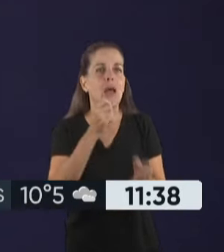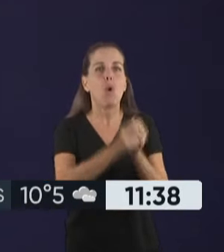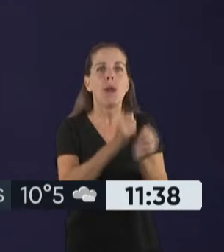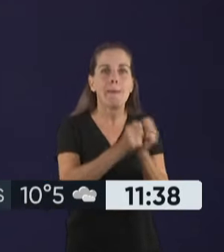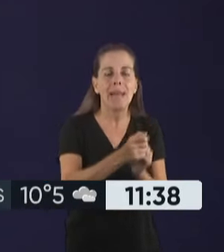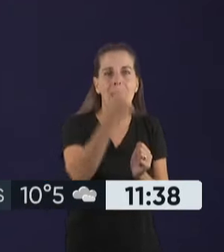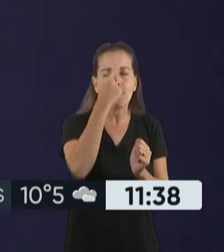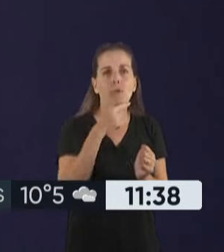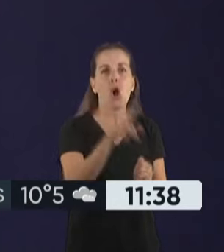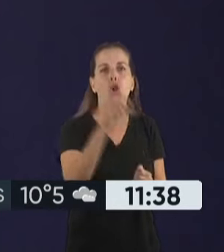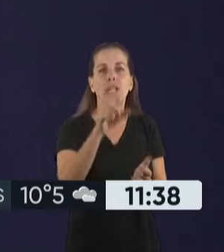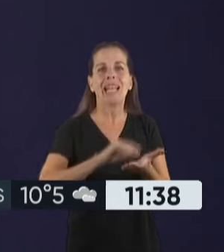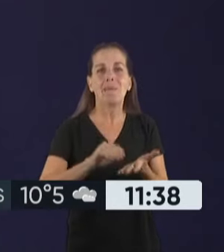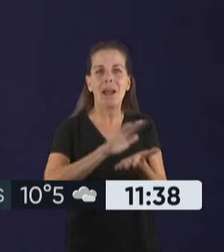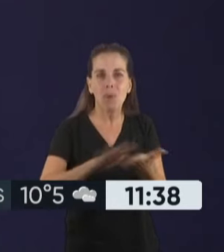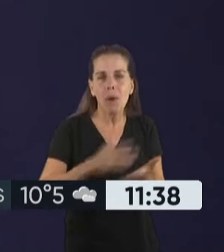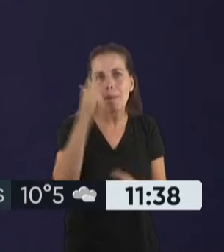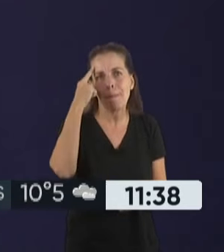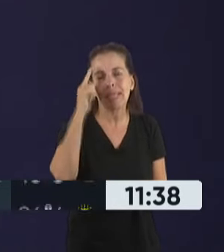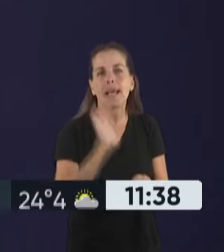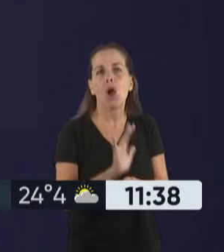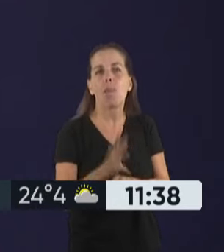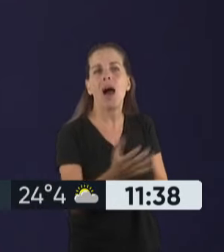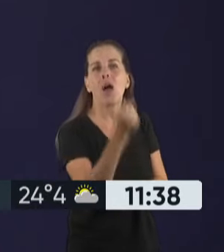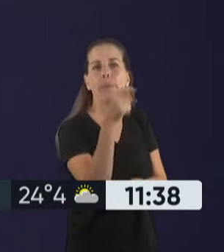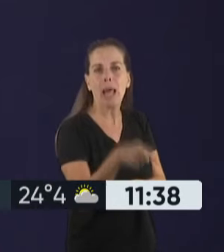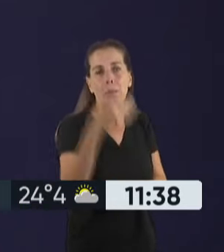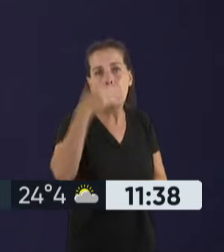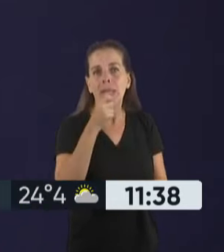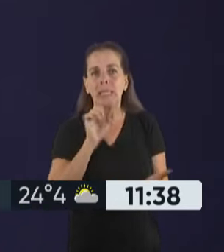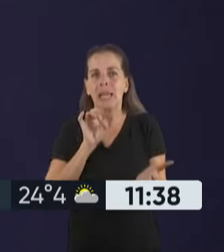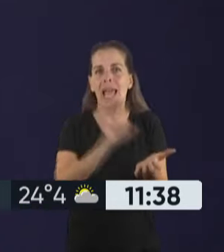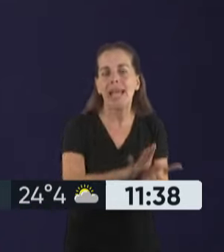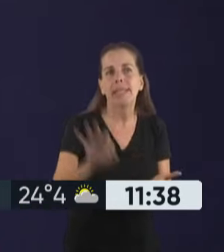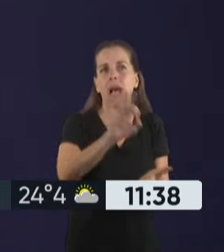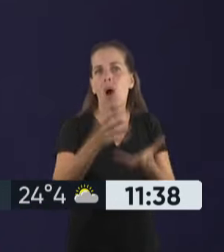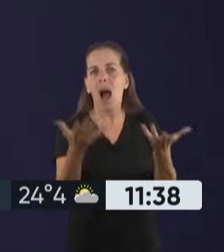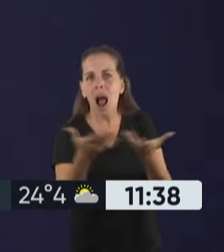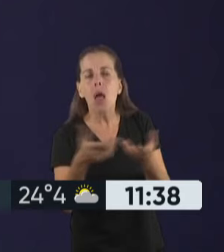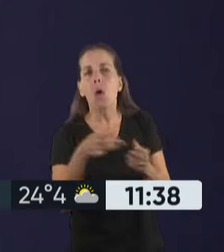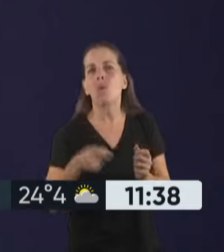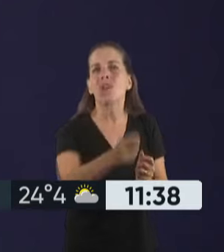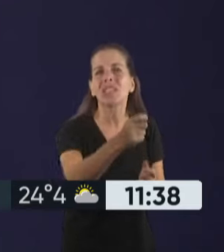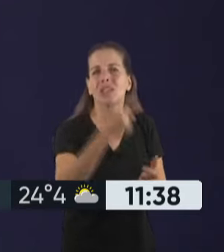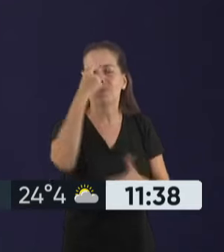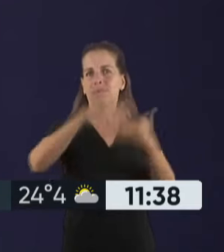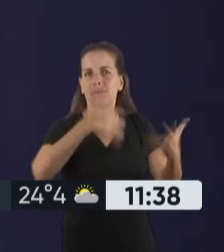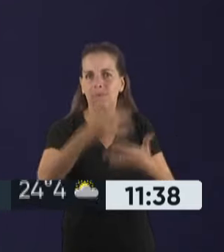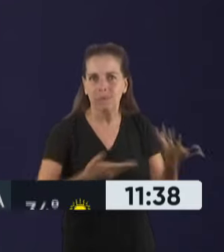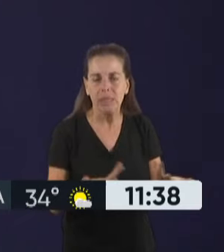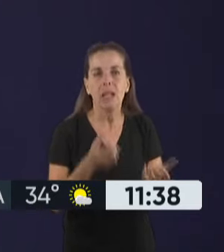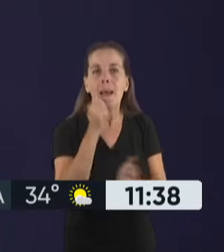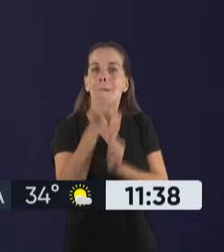que lo está adoptando Porque después es muy difícil su desvinculación es muy engorrosa o pone en riesgo buena parte del patrimonio con el riesgo que las